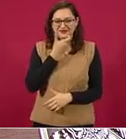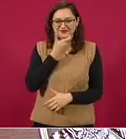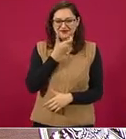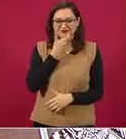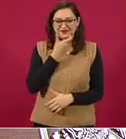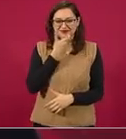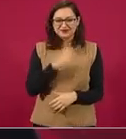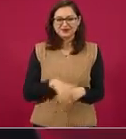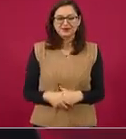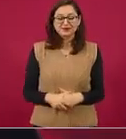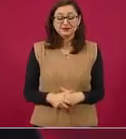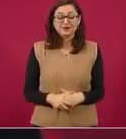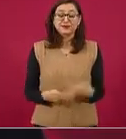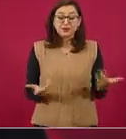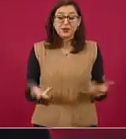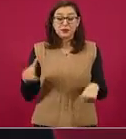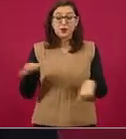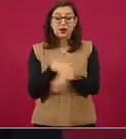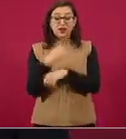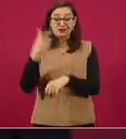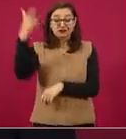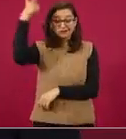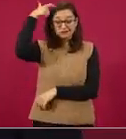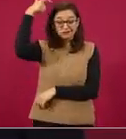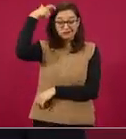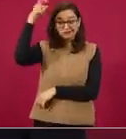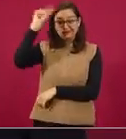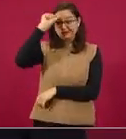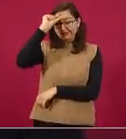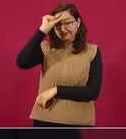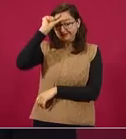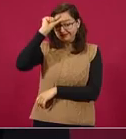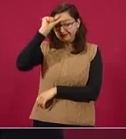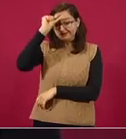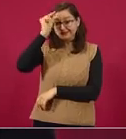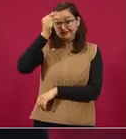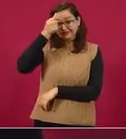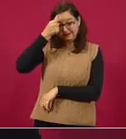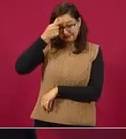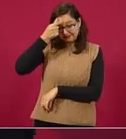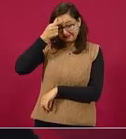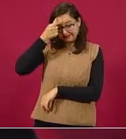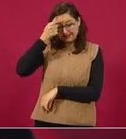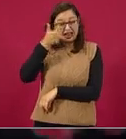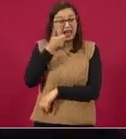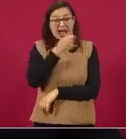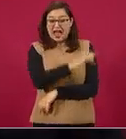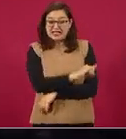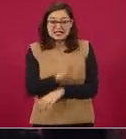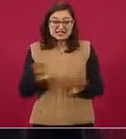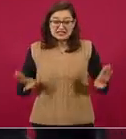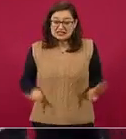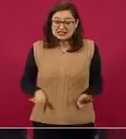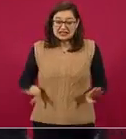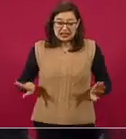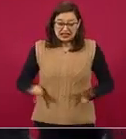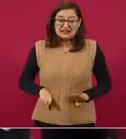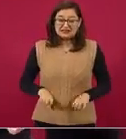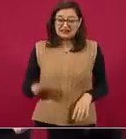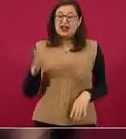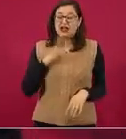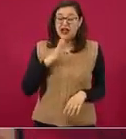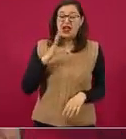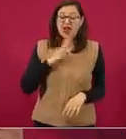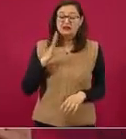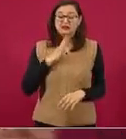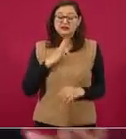Pero ese es el pensamiento, o sea, que existe. Entonces son las dos cosas,